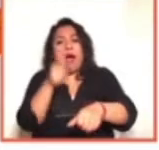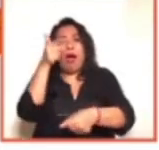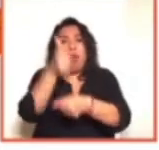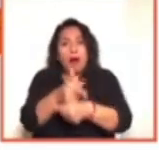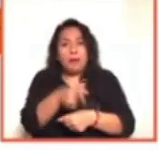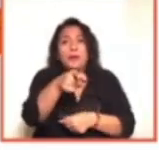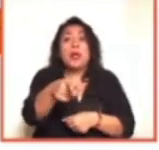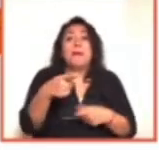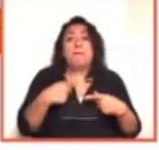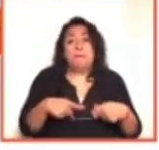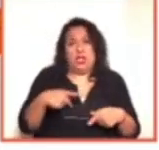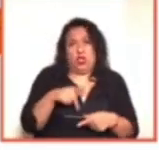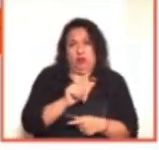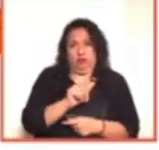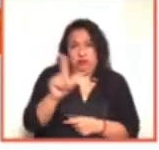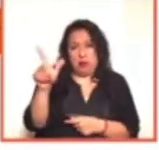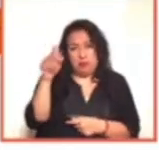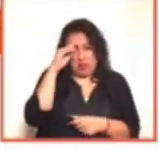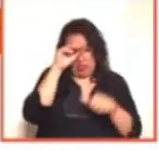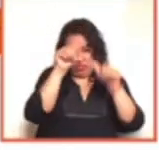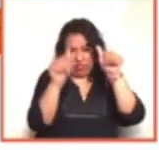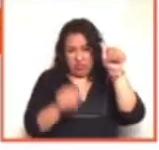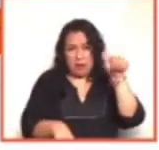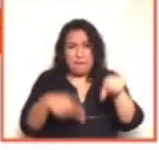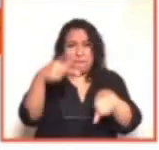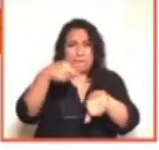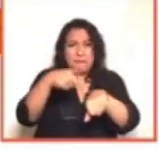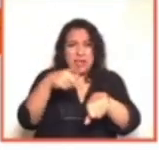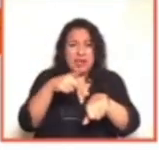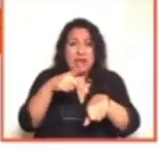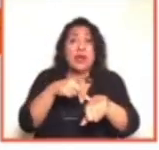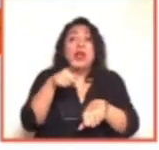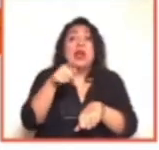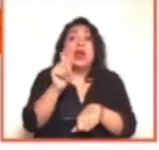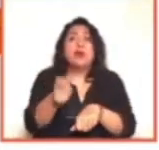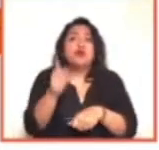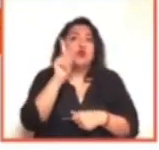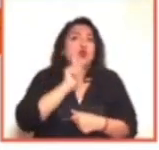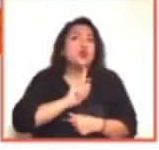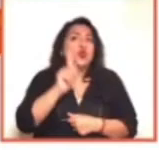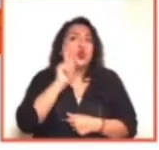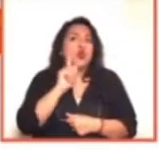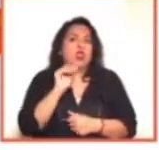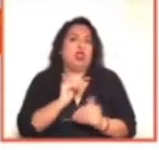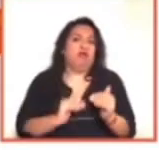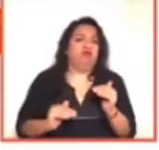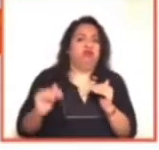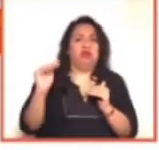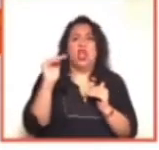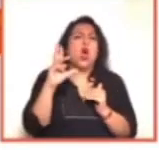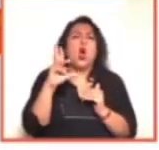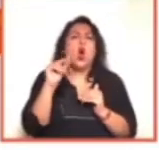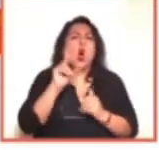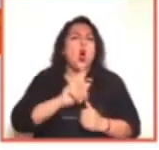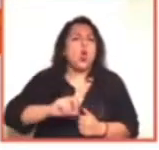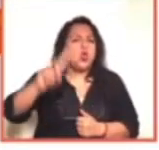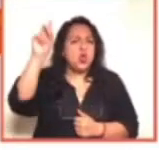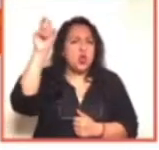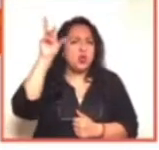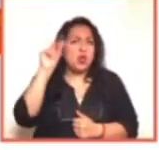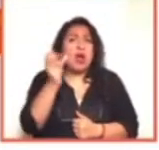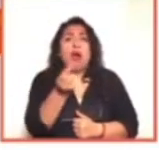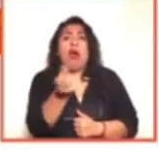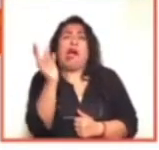especialistas creen que la escultura elaborada en roca caliza representa a una mujer de élite y no a una deidad, como se han interpretado